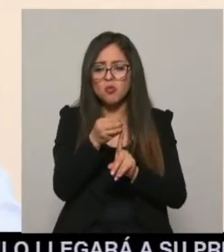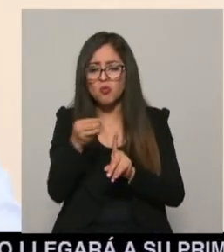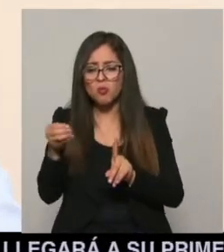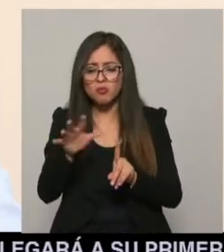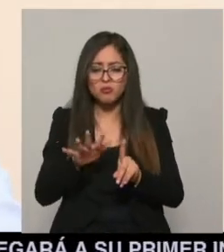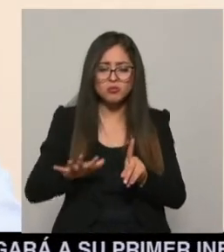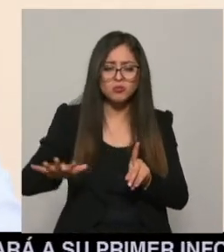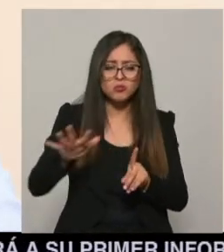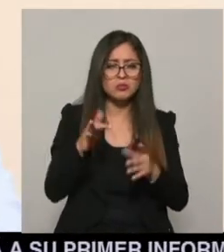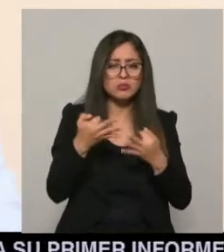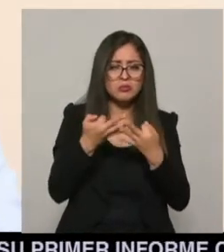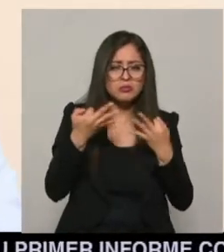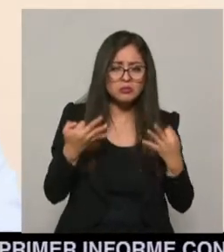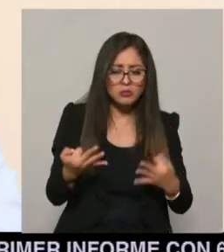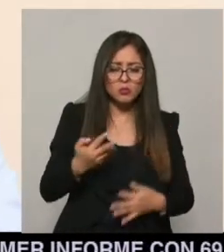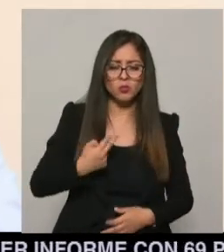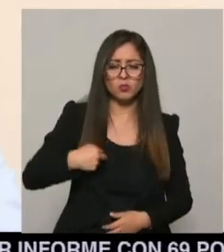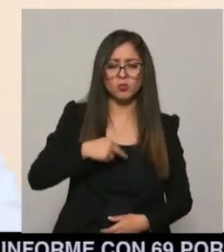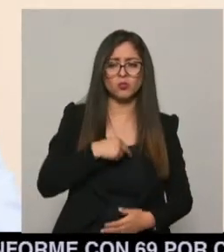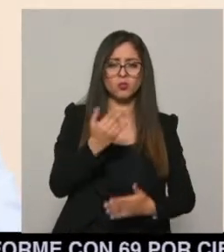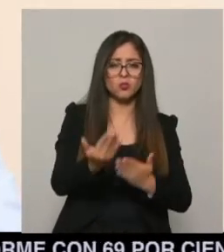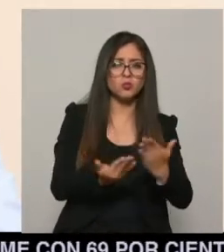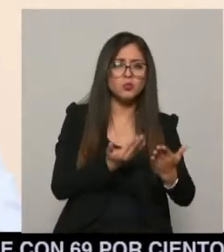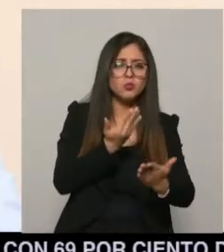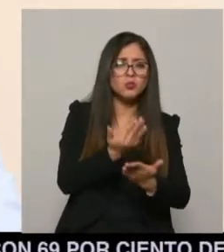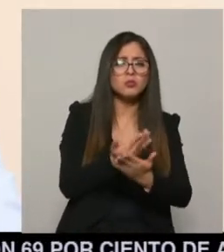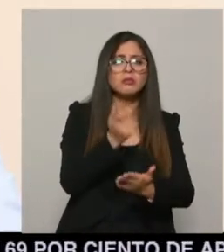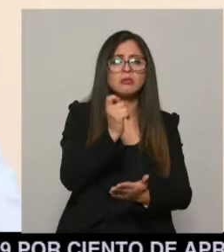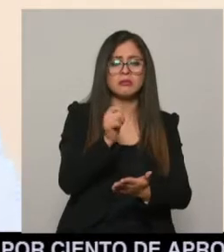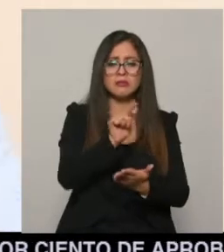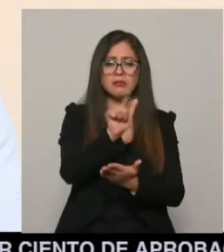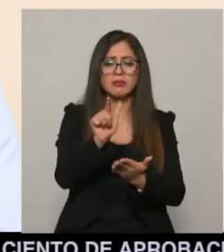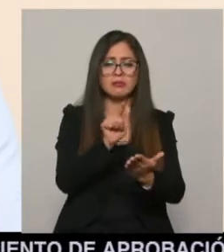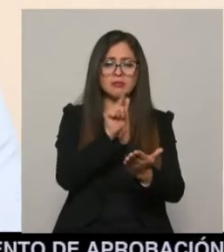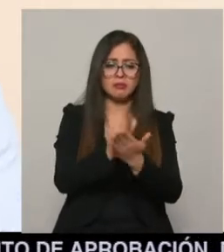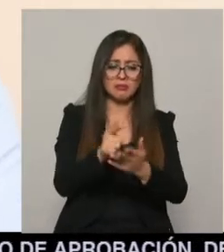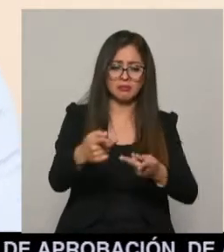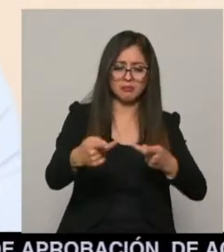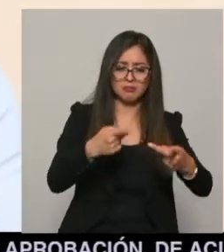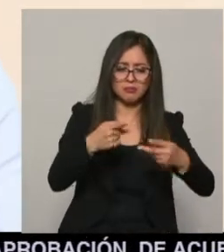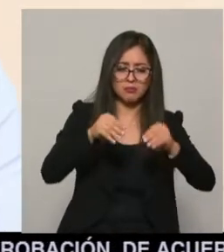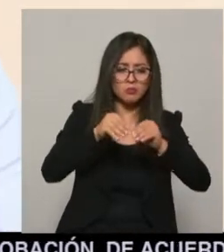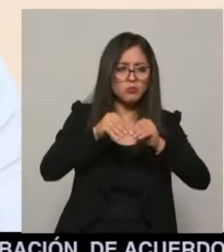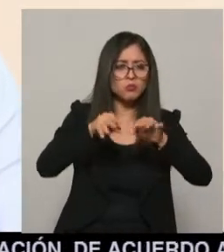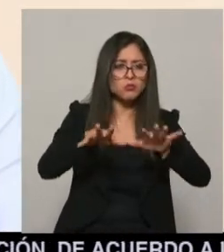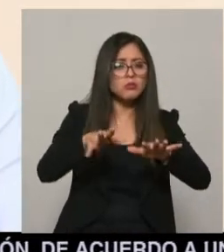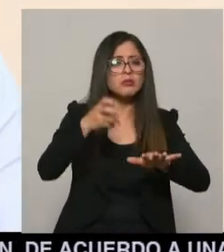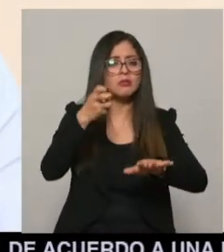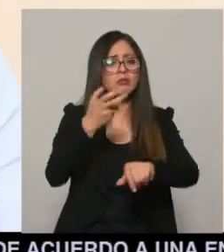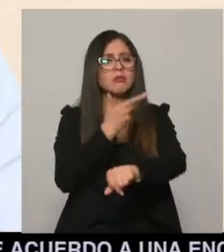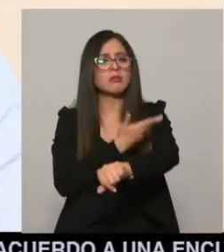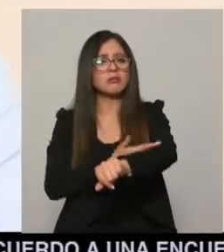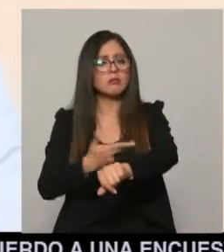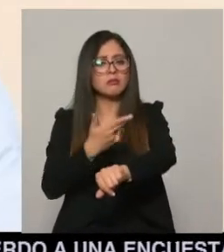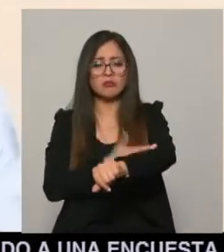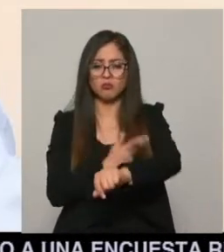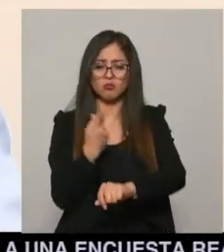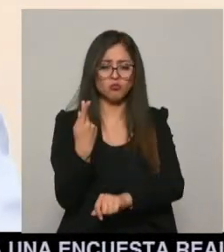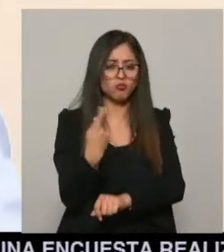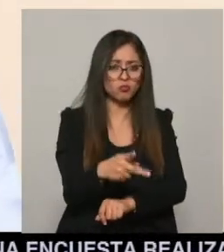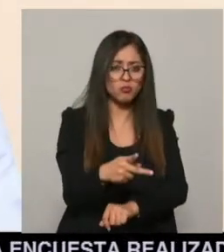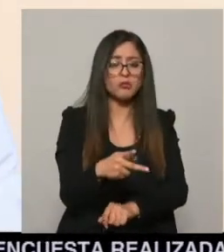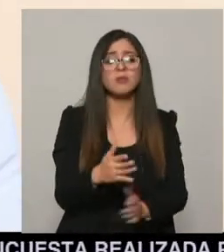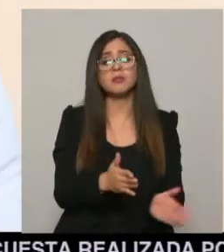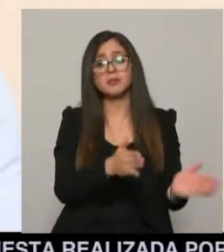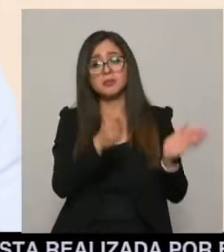estamos nosotros haciendo un planteamiento de que la ley del sistema de planeación tiene que tener una regulación propia, el